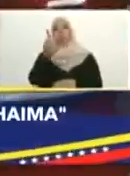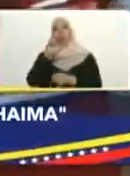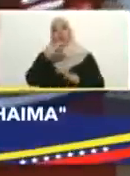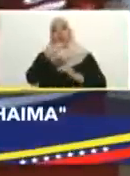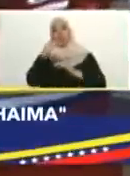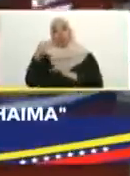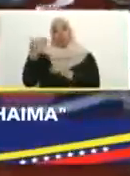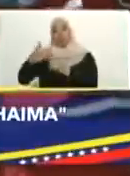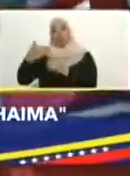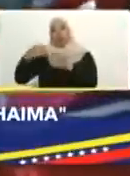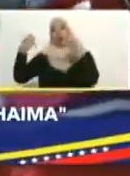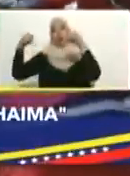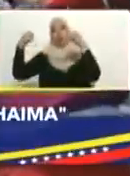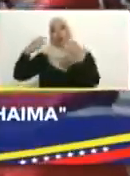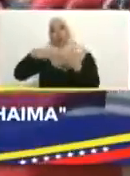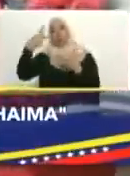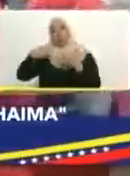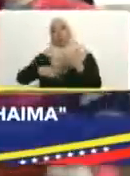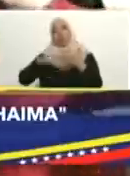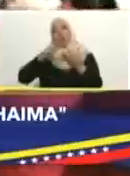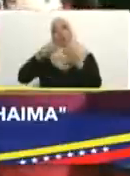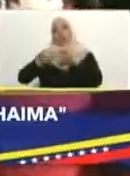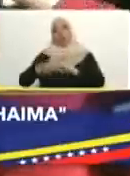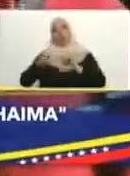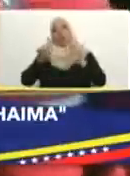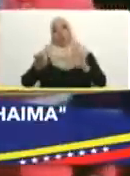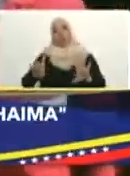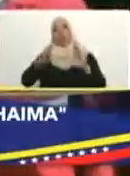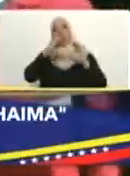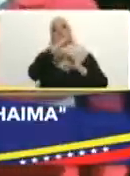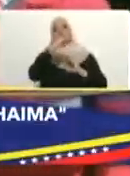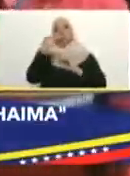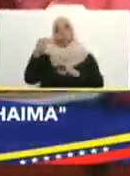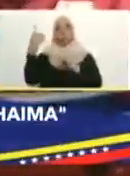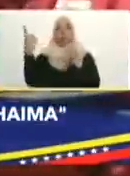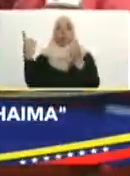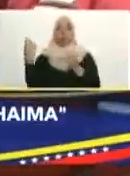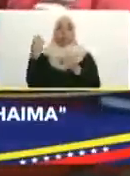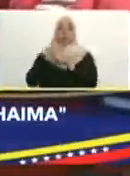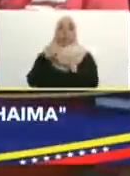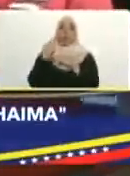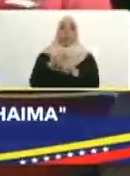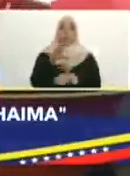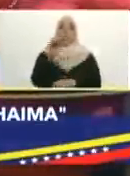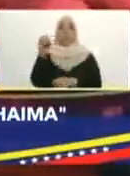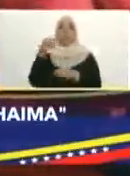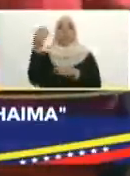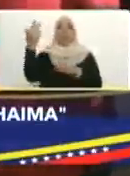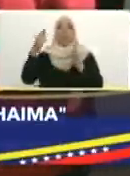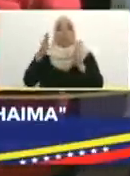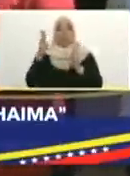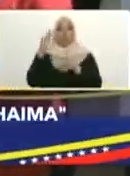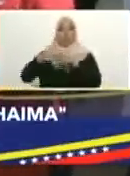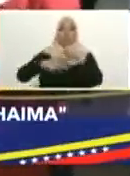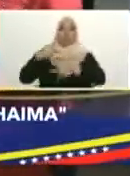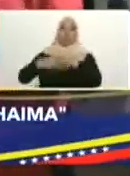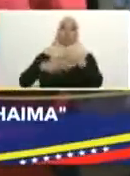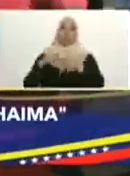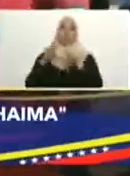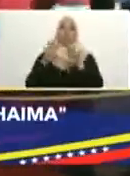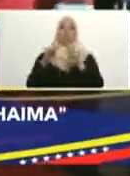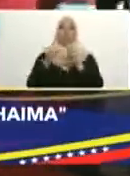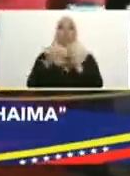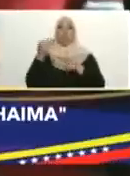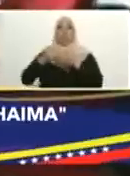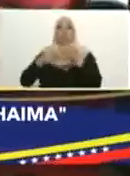con el plan de rehabilitación de los 6 pozos que faltan para alcanzar los 50 pozos, con una producción de 9.000